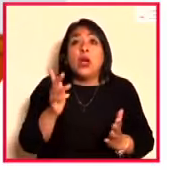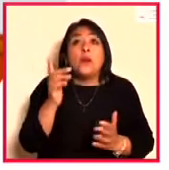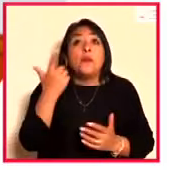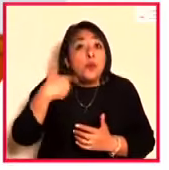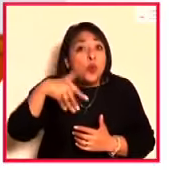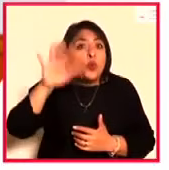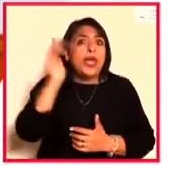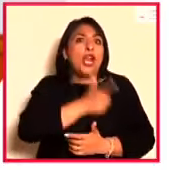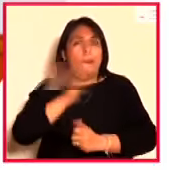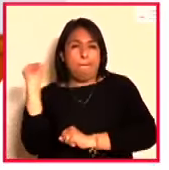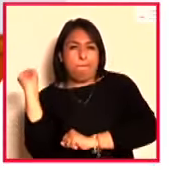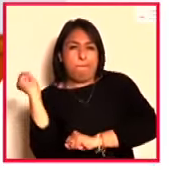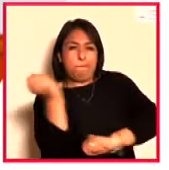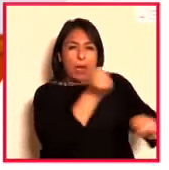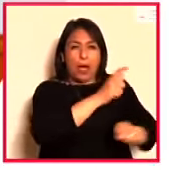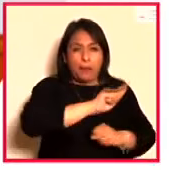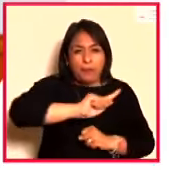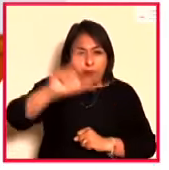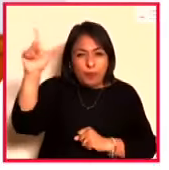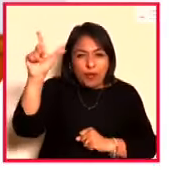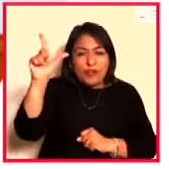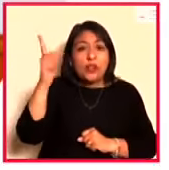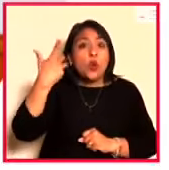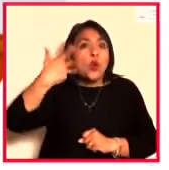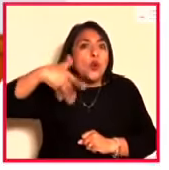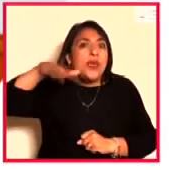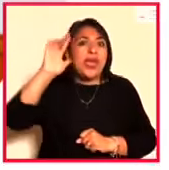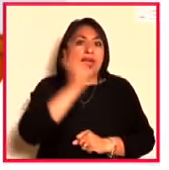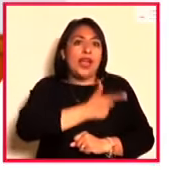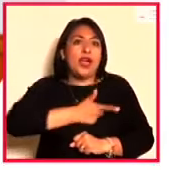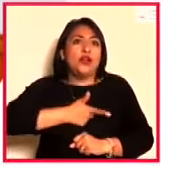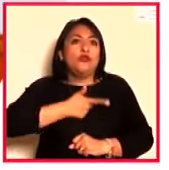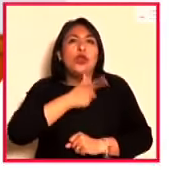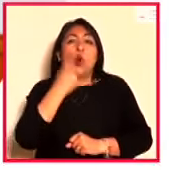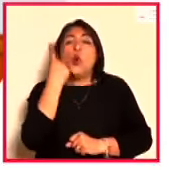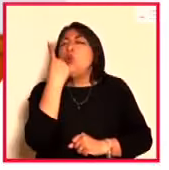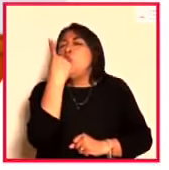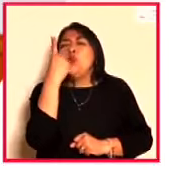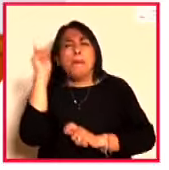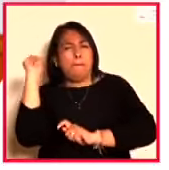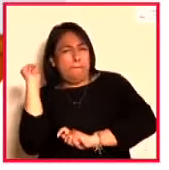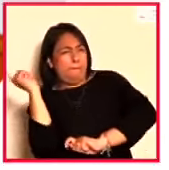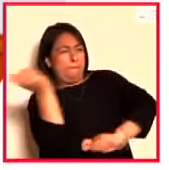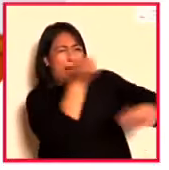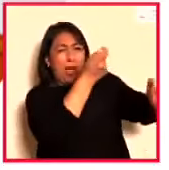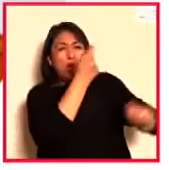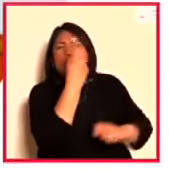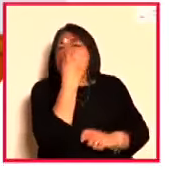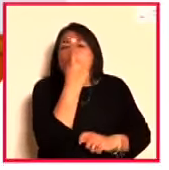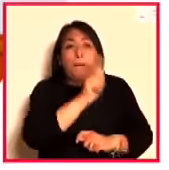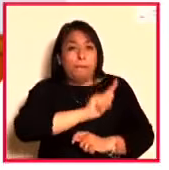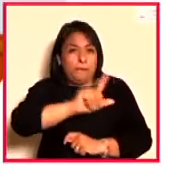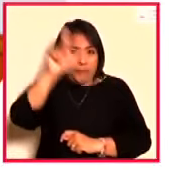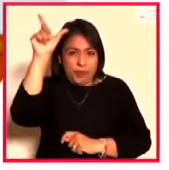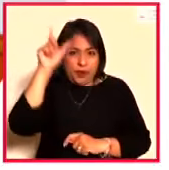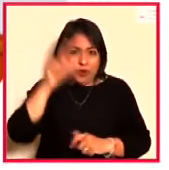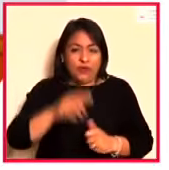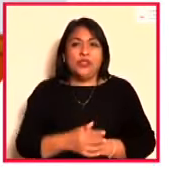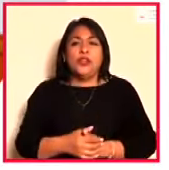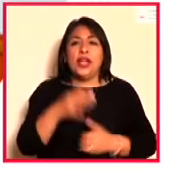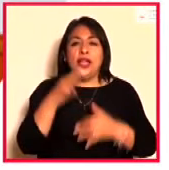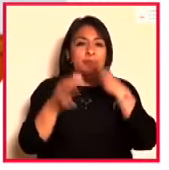profesional. Me hubiera gustado, aunque sea, hacer un lanzamiento en las ligas mayores, uno solo. Noticias